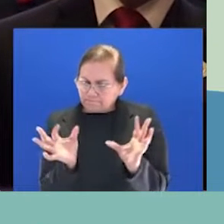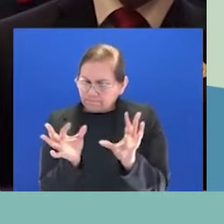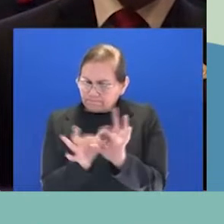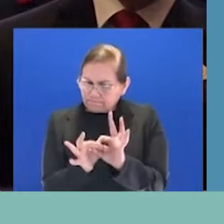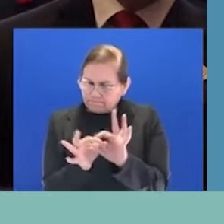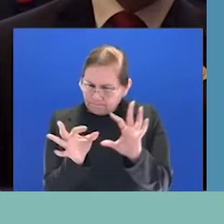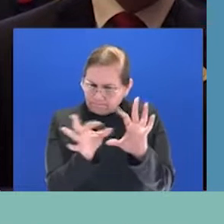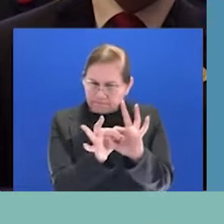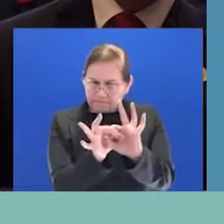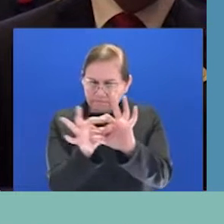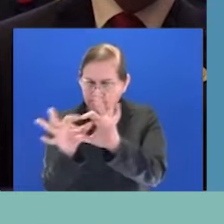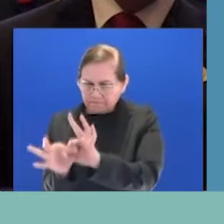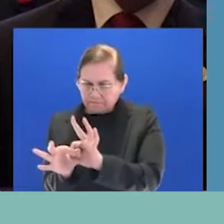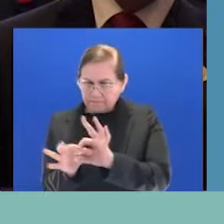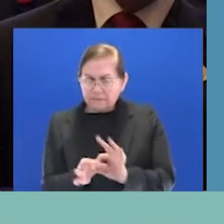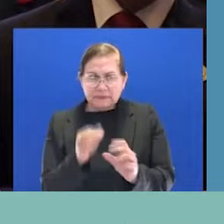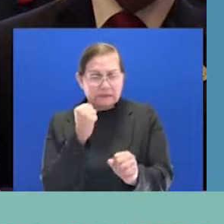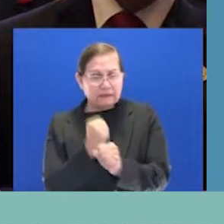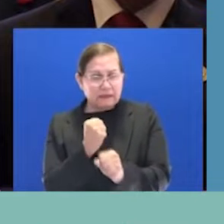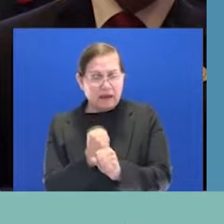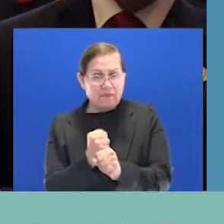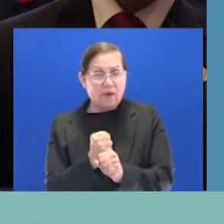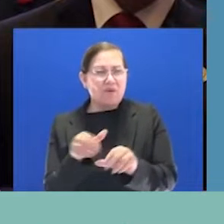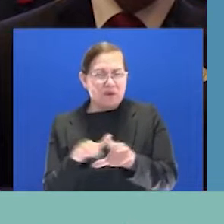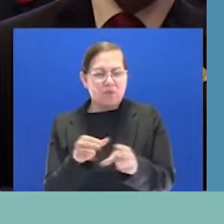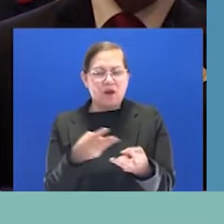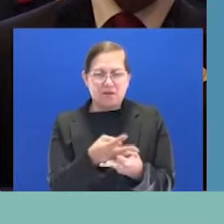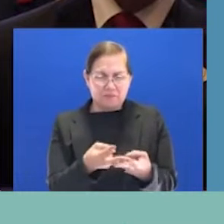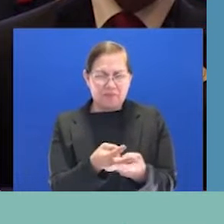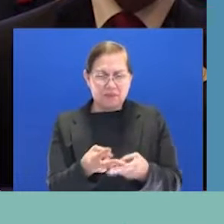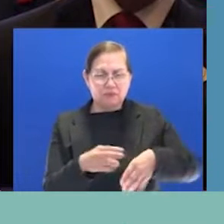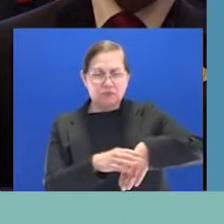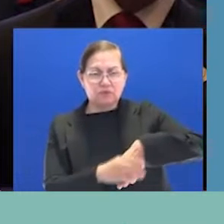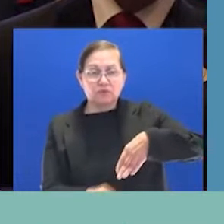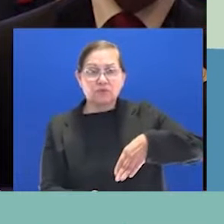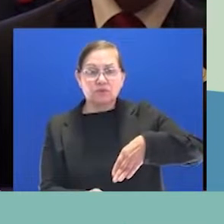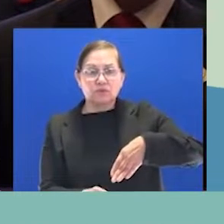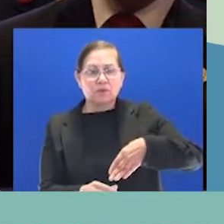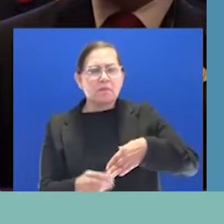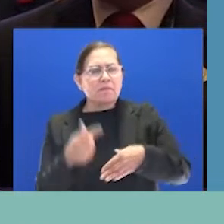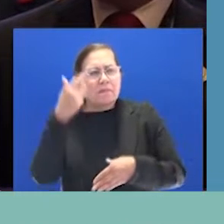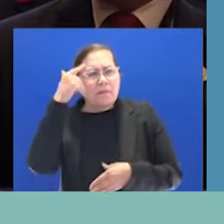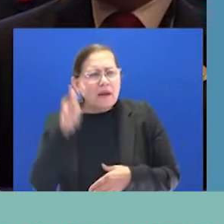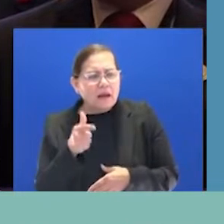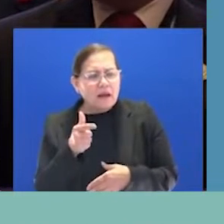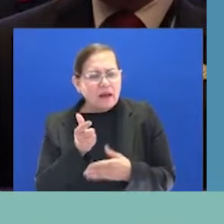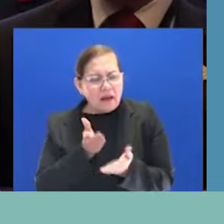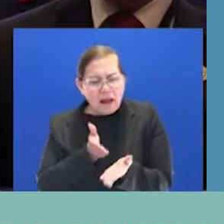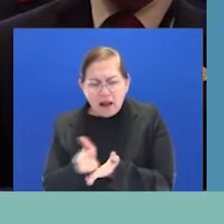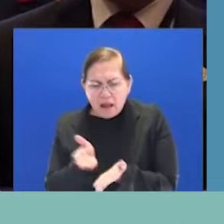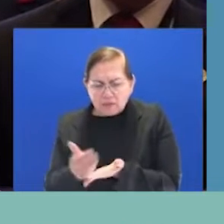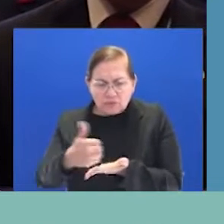de espacios como el Mercosur y otros, que nos ayuden a alinear